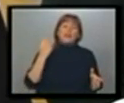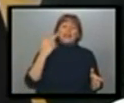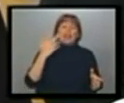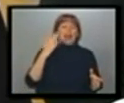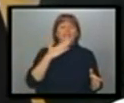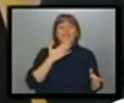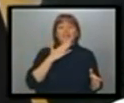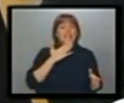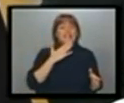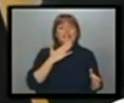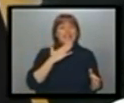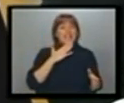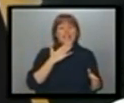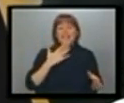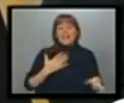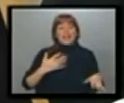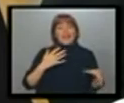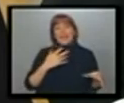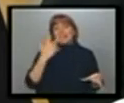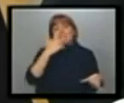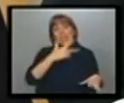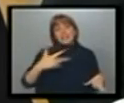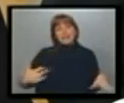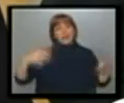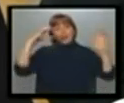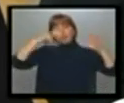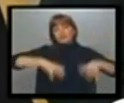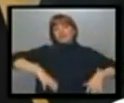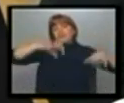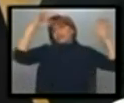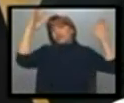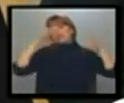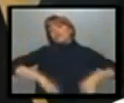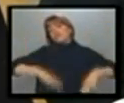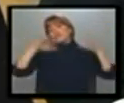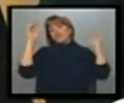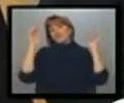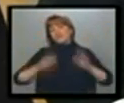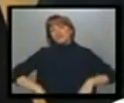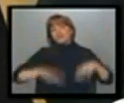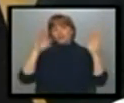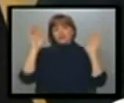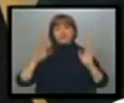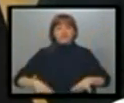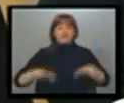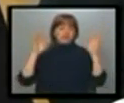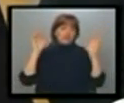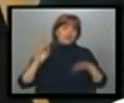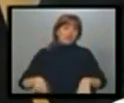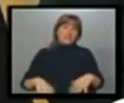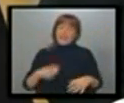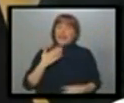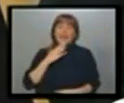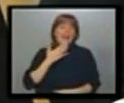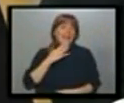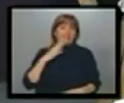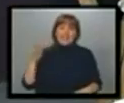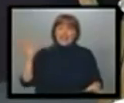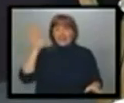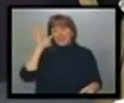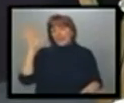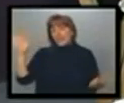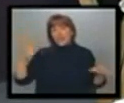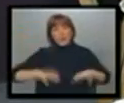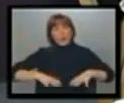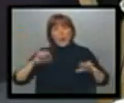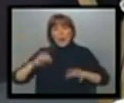que tuvieron estas lluvias incesantes en cantidades en muy corto plazo, sí, en muy sí, poco tiempo. Abril, mes récord en la lluvia, ¿no? ¿Vos